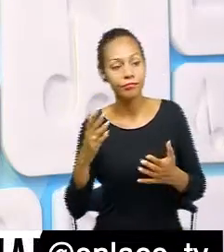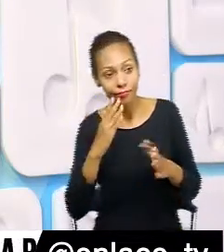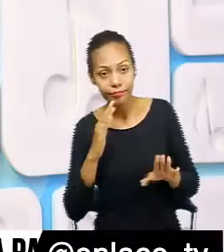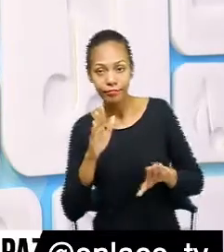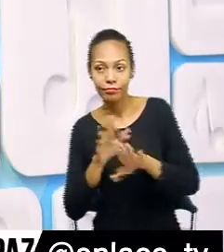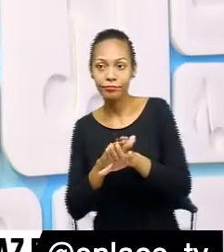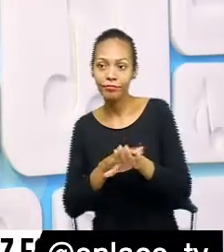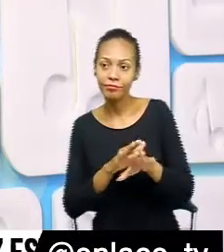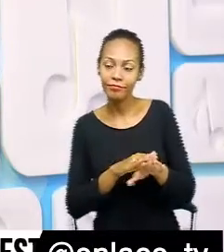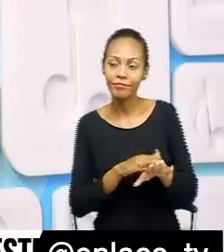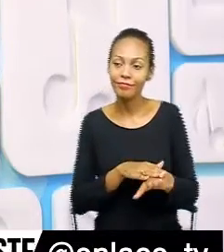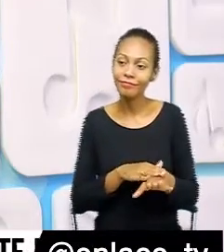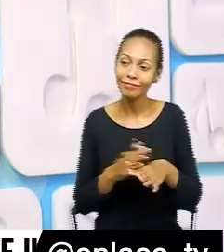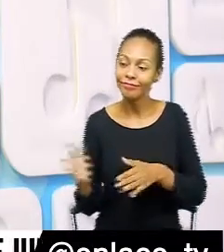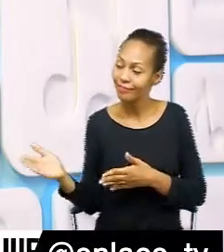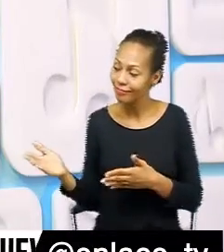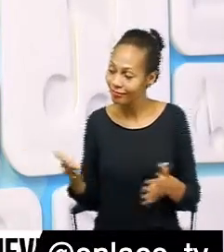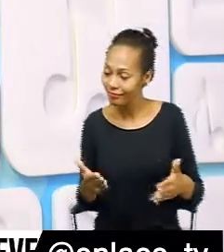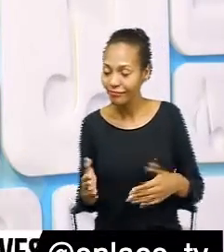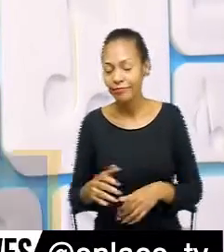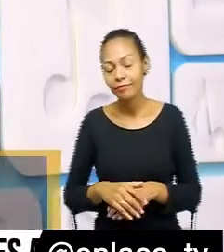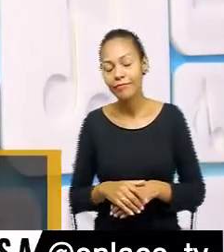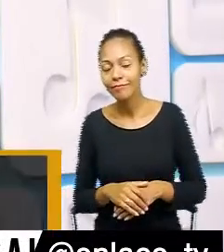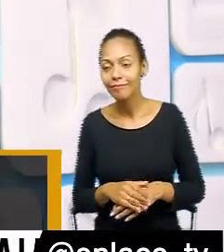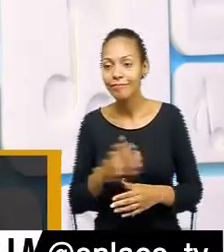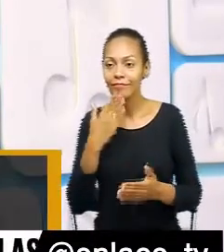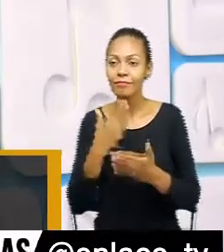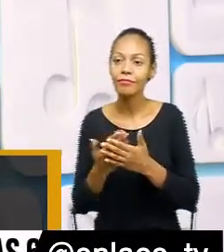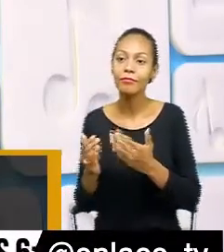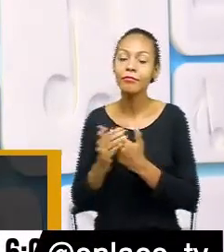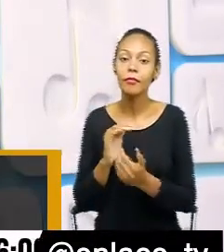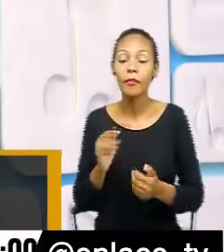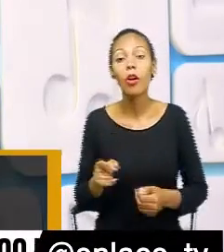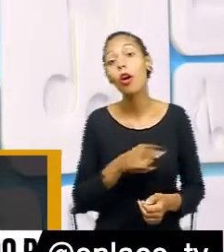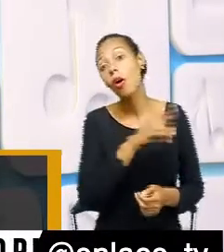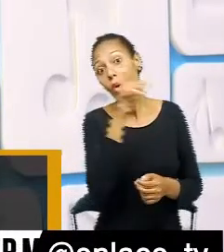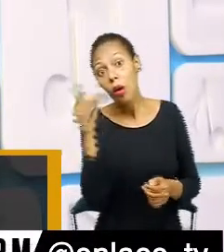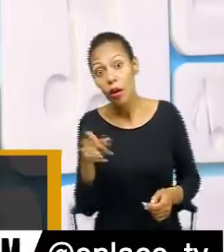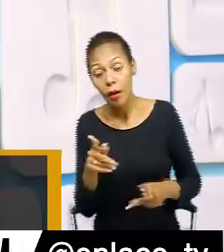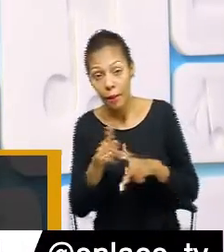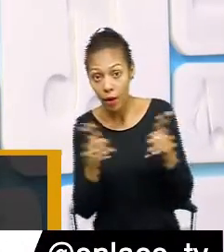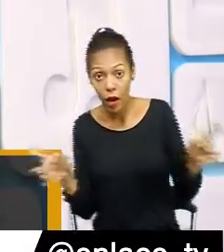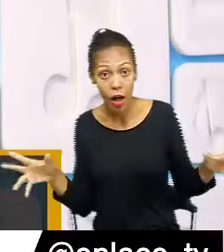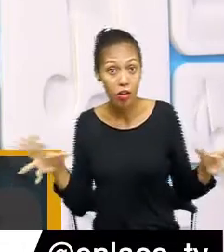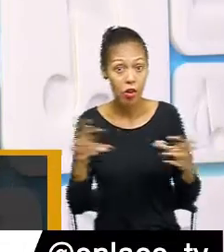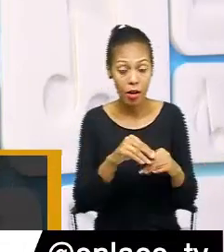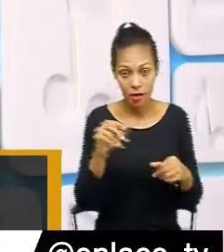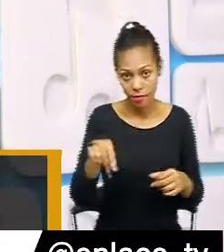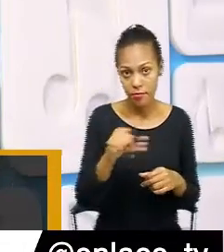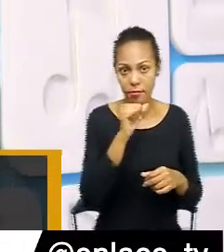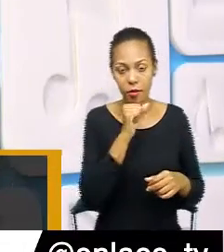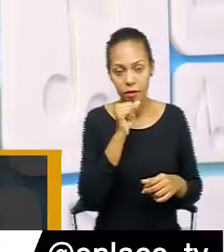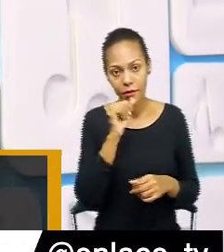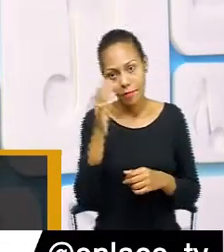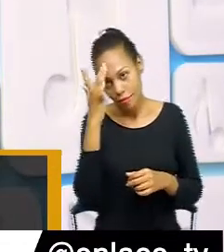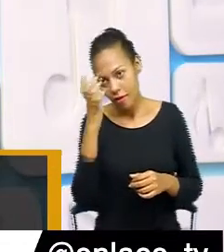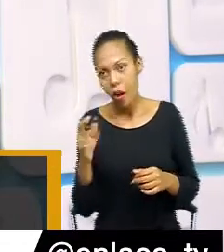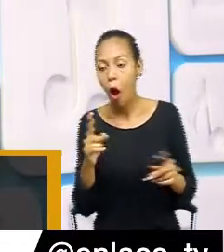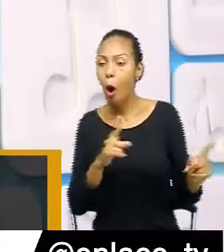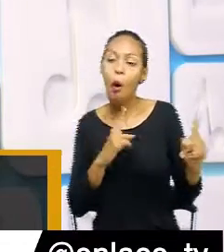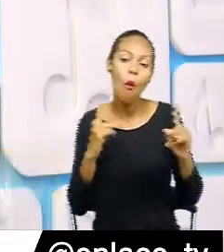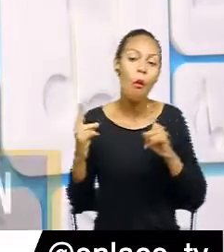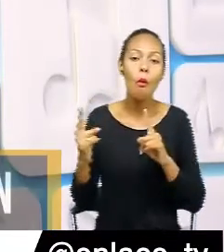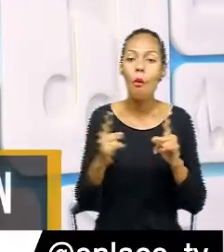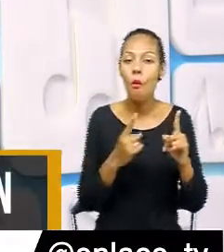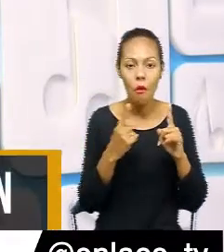la invitación. La invitación es para toda la gente de Barranca Bermeja respecto a nuestro aniversario, 29 años